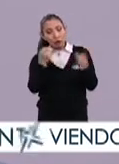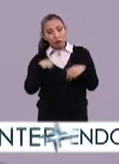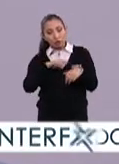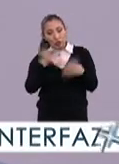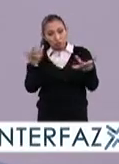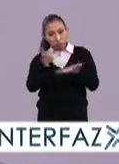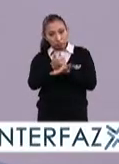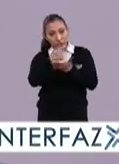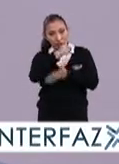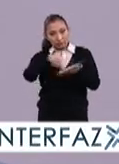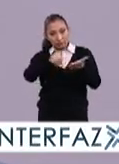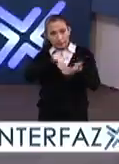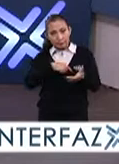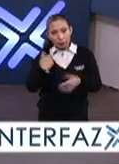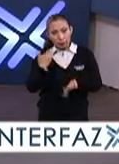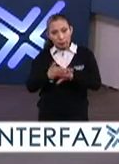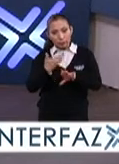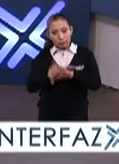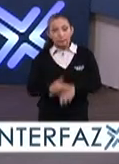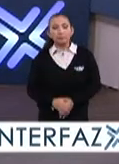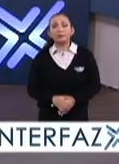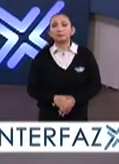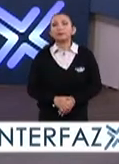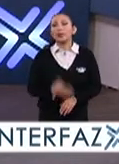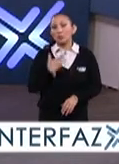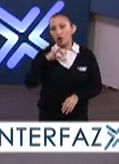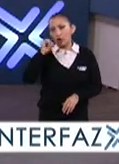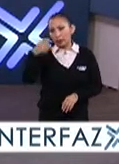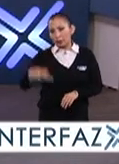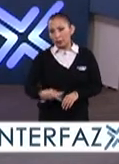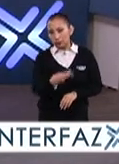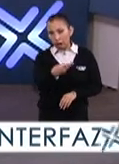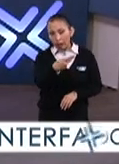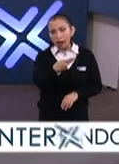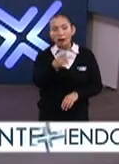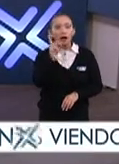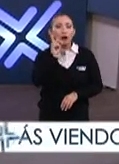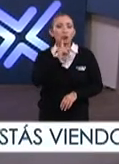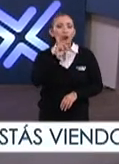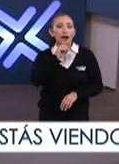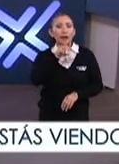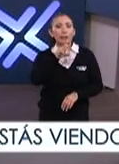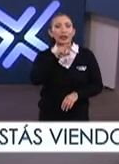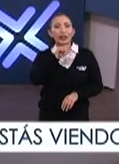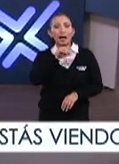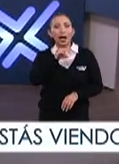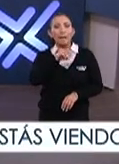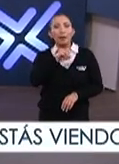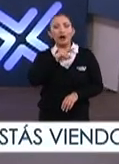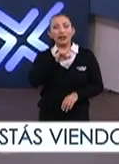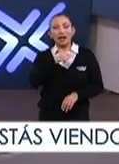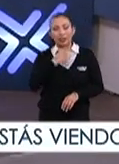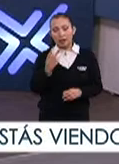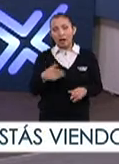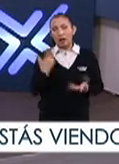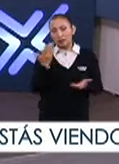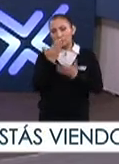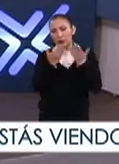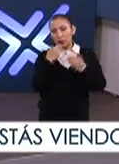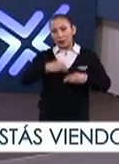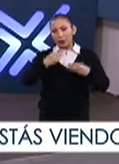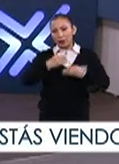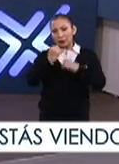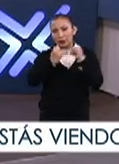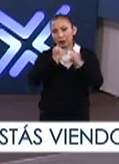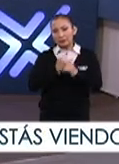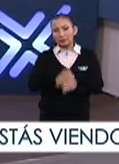erradicar esta situación. Muy bien. Pues muy importante. Tenemos una pregunta más de otra estudiante, Mariana Moreno, de Mercadotecnia Internacional de la